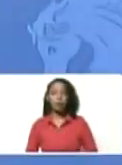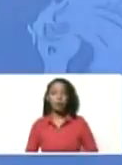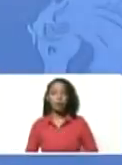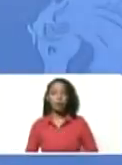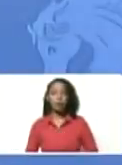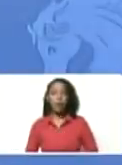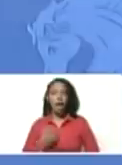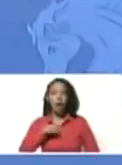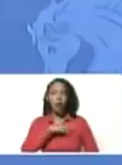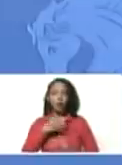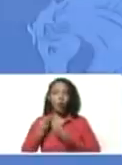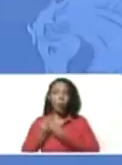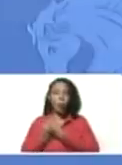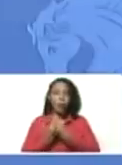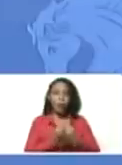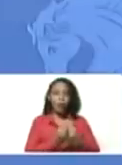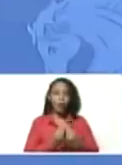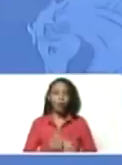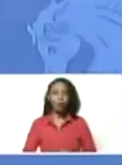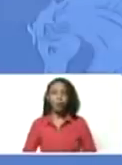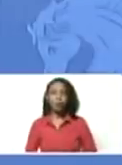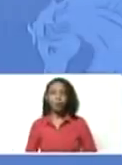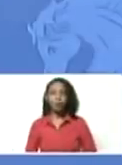a nuestro compañero,